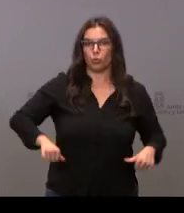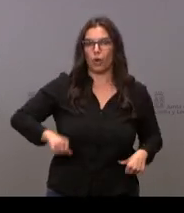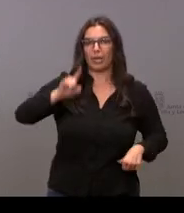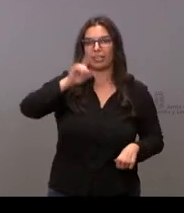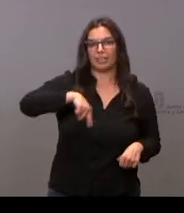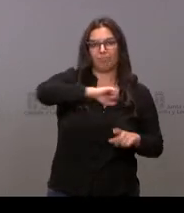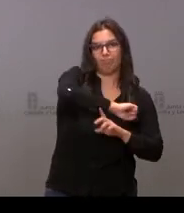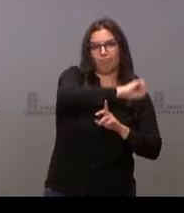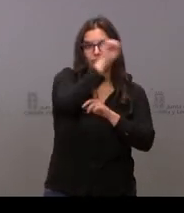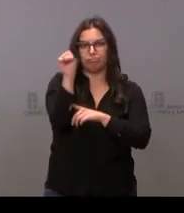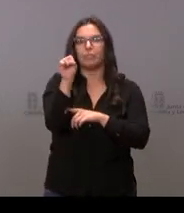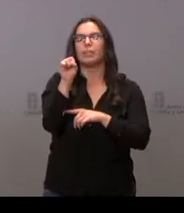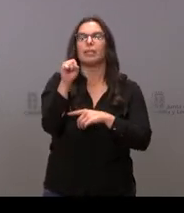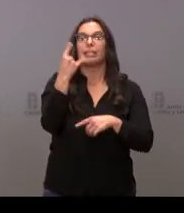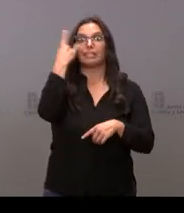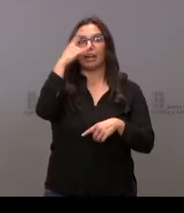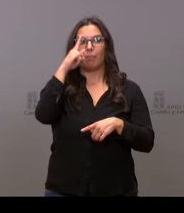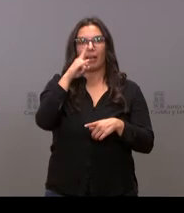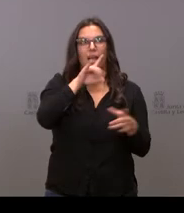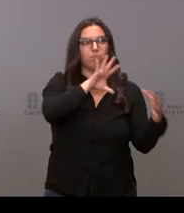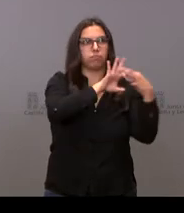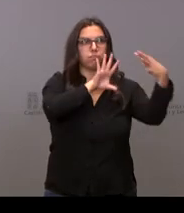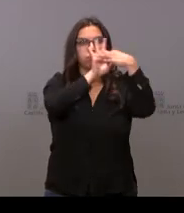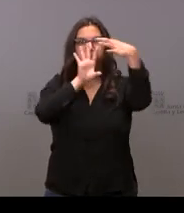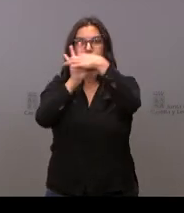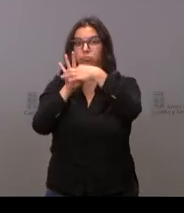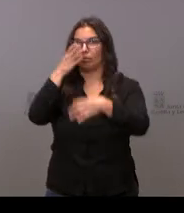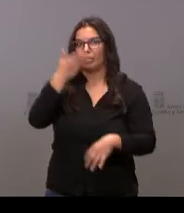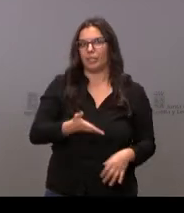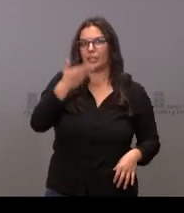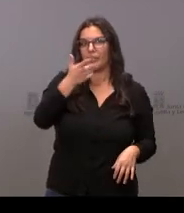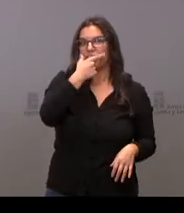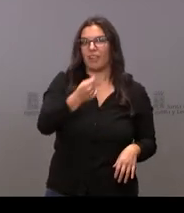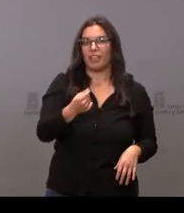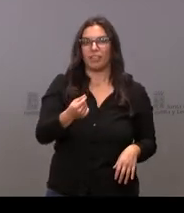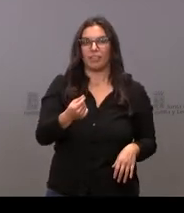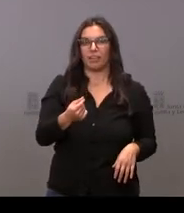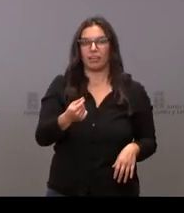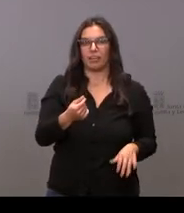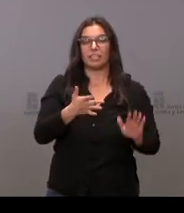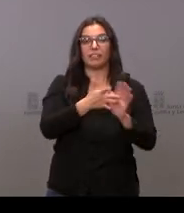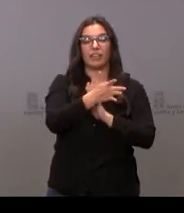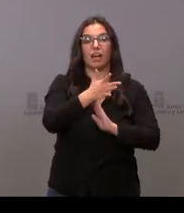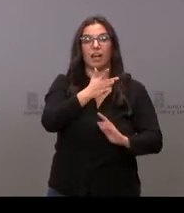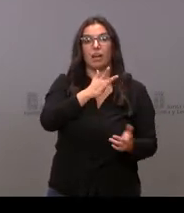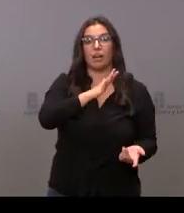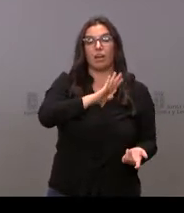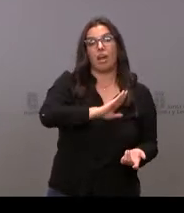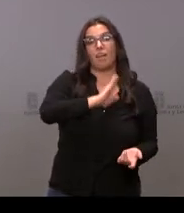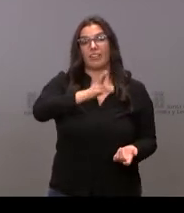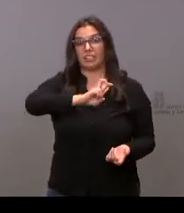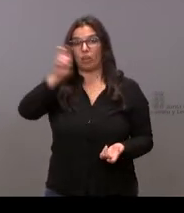atlántica pone a salamanca en el centro del corredor atlántico sin que eso sea o vayan desde oro de otras ciudades